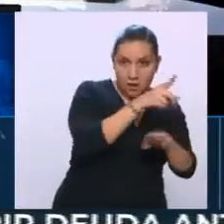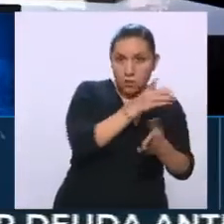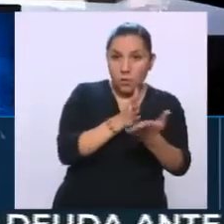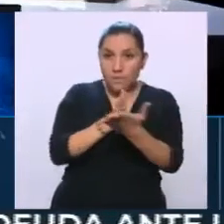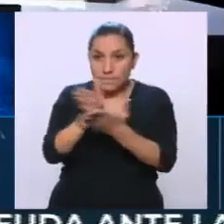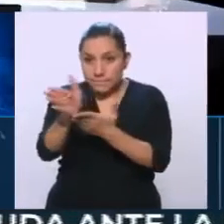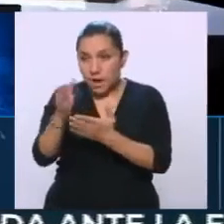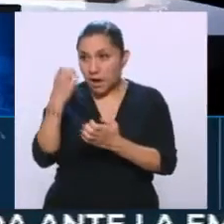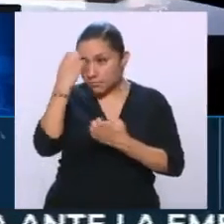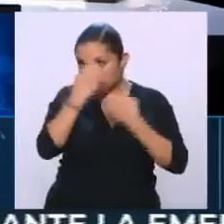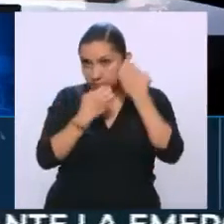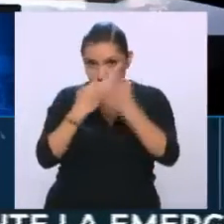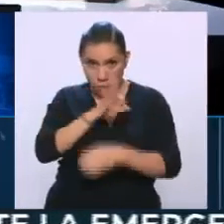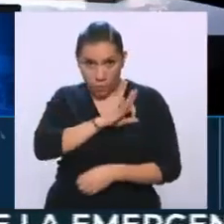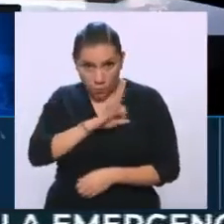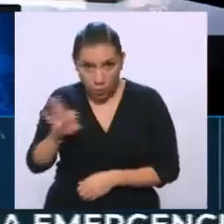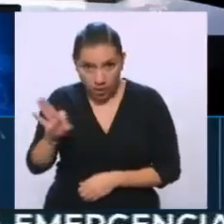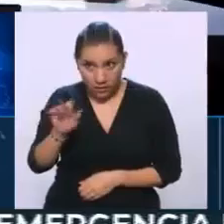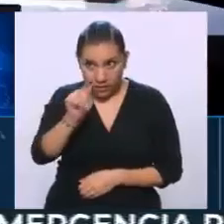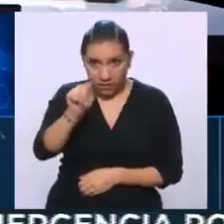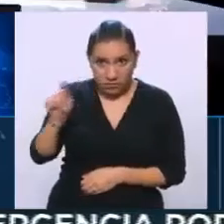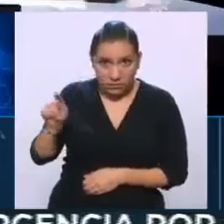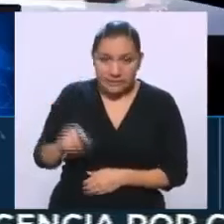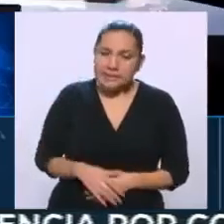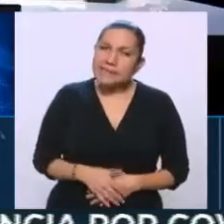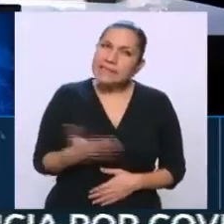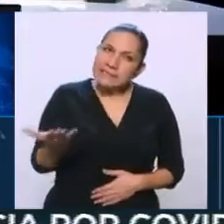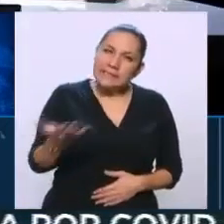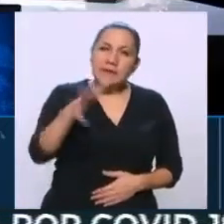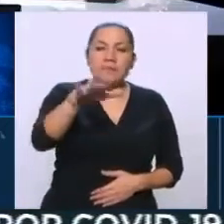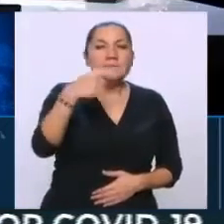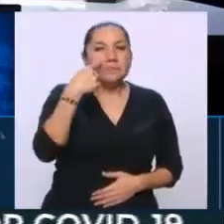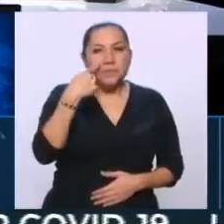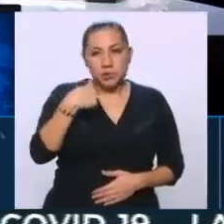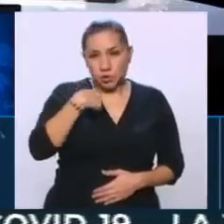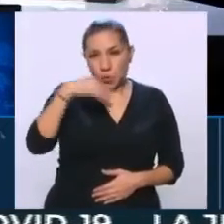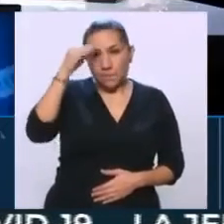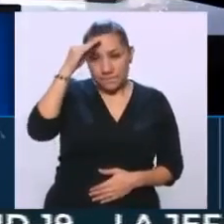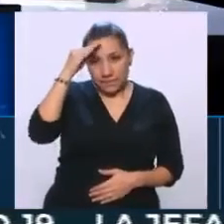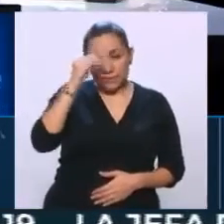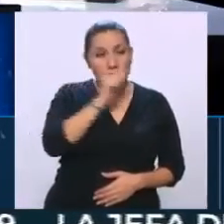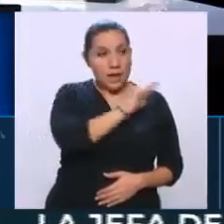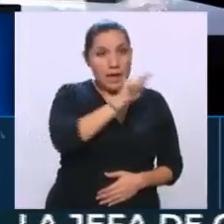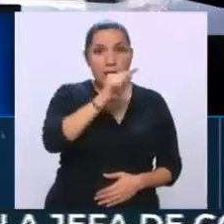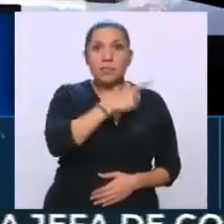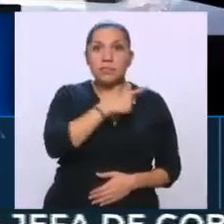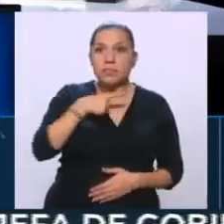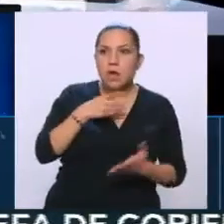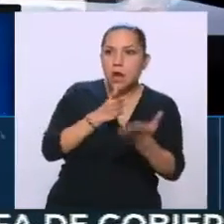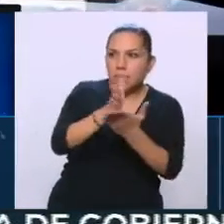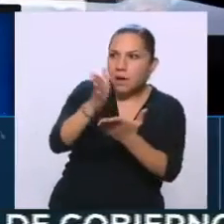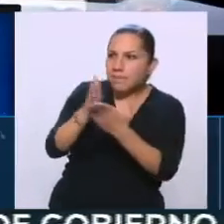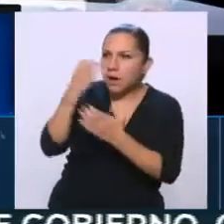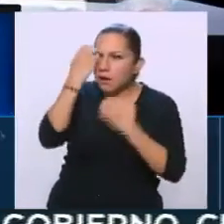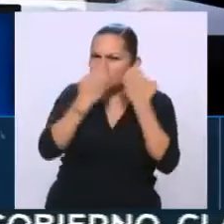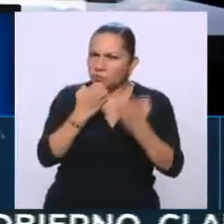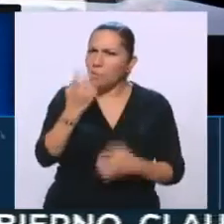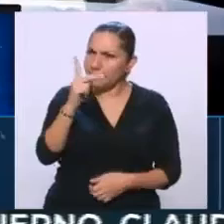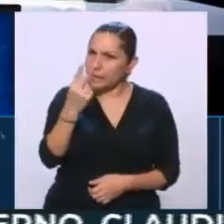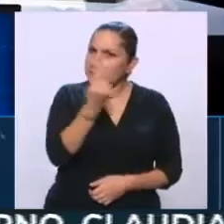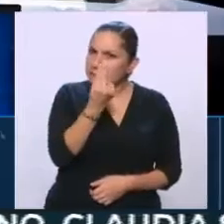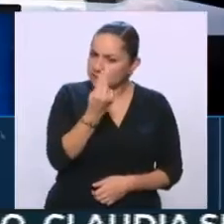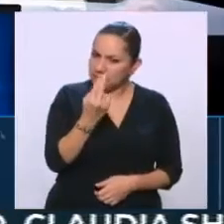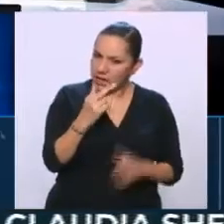es un tema de revisar los estados financieros, pero creo que sí se puede poner controles mucho más estrictos. ¿Qué tipo de regulación podría haber